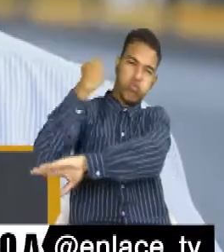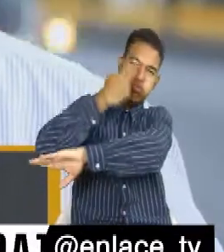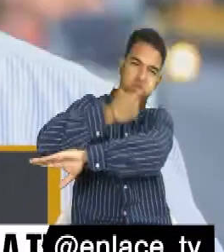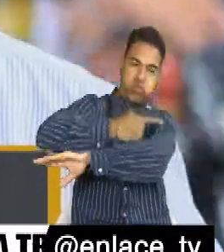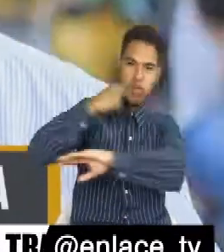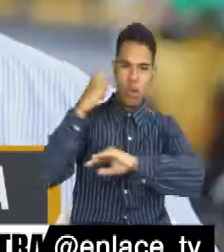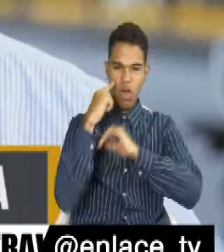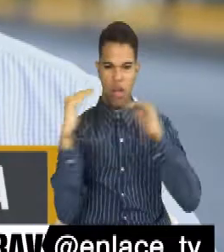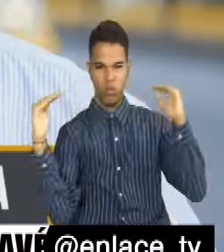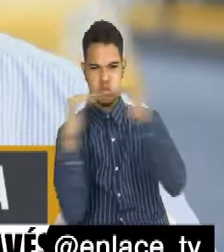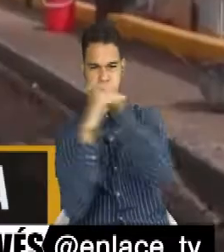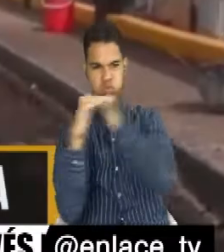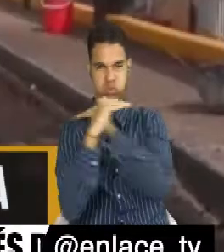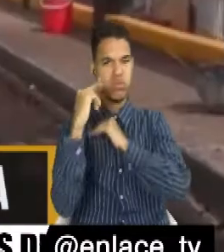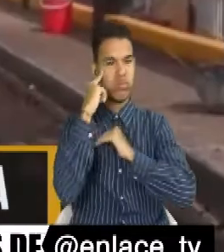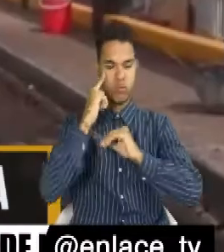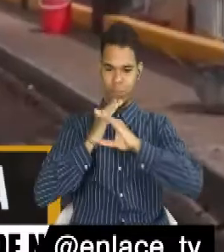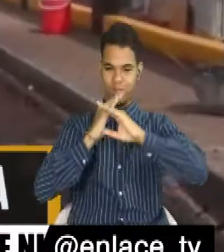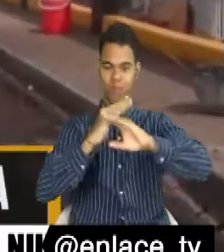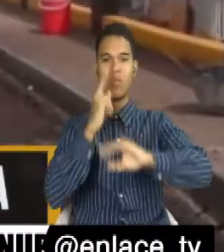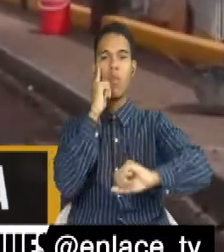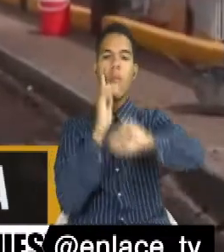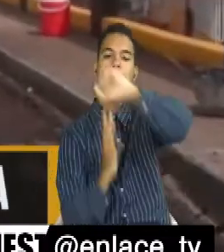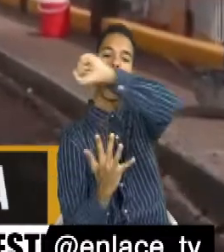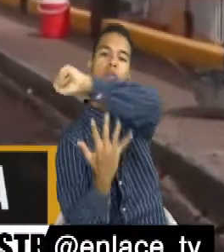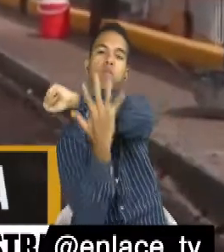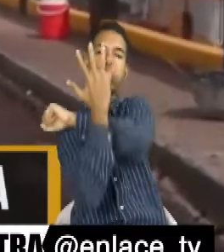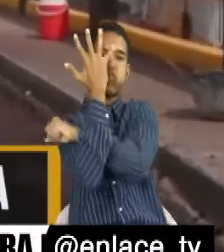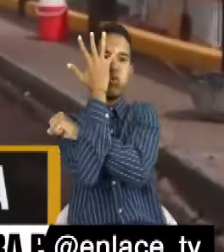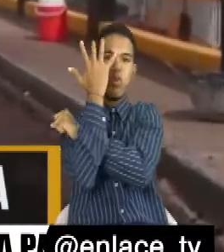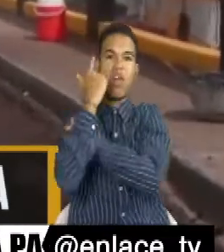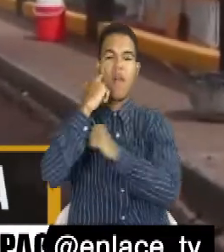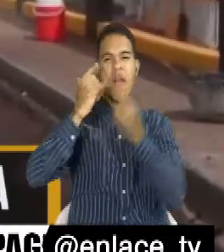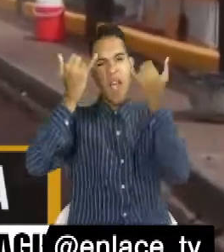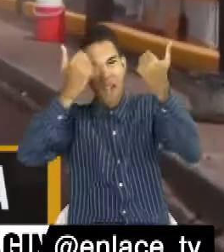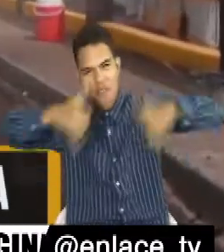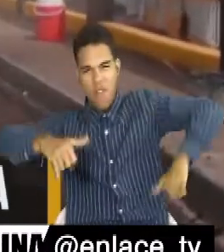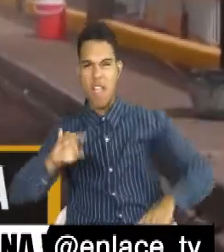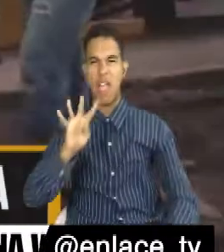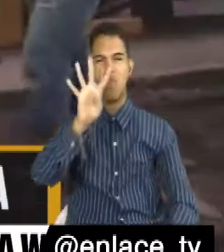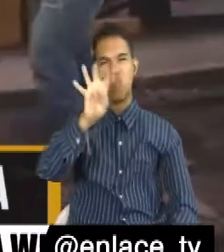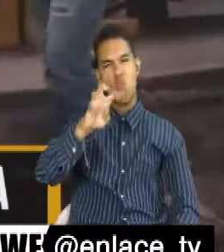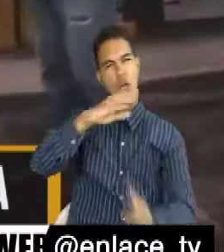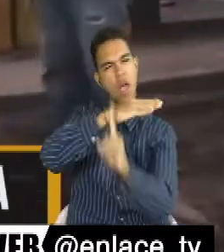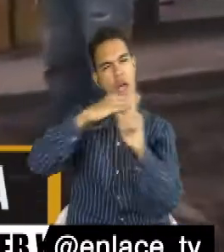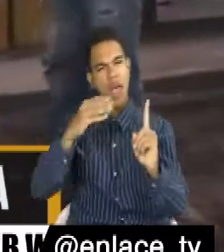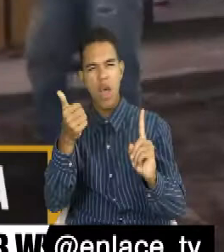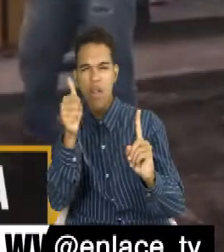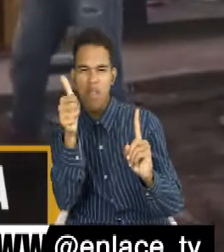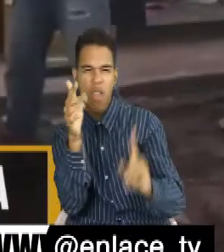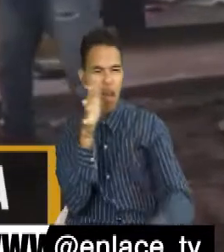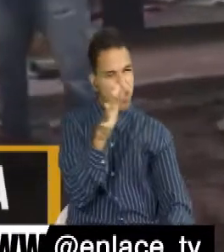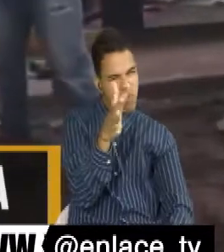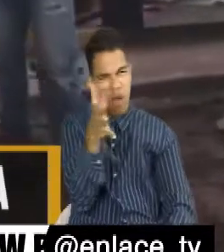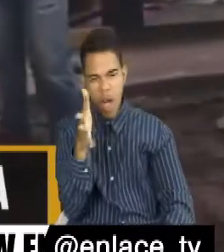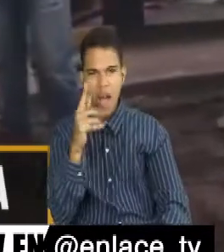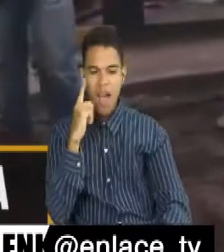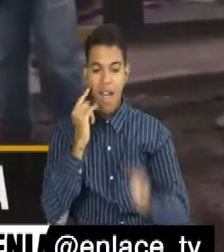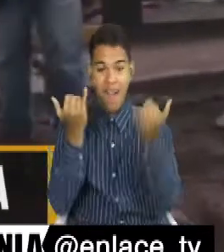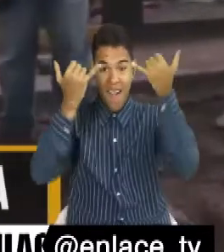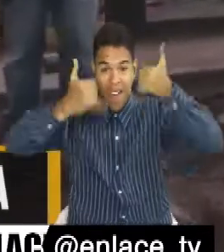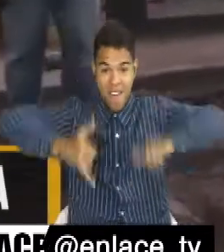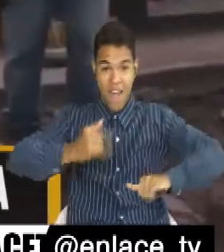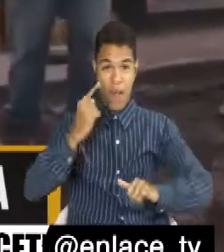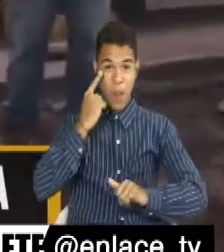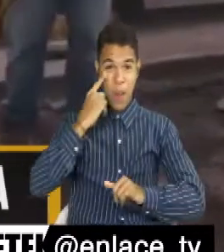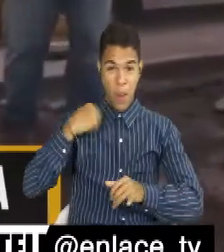las 5 de la mañana y logramos terminar casi 9:30, 10 de la noche. íbamos a terminar un sello